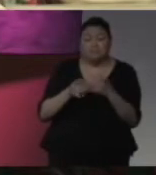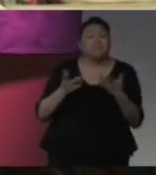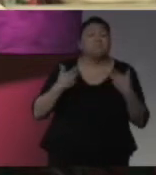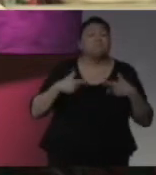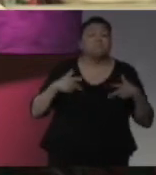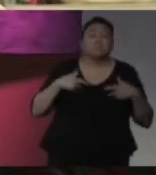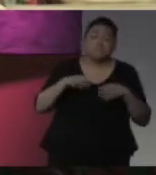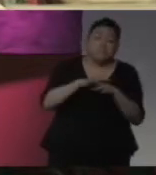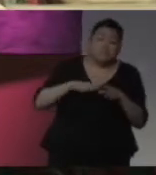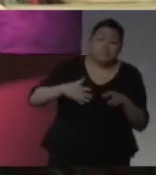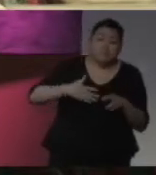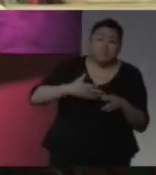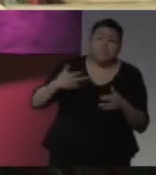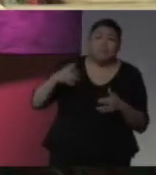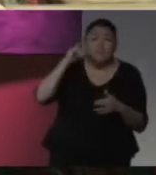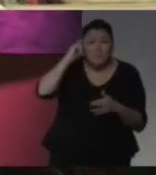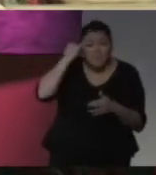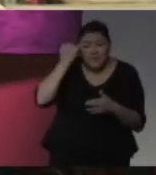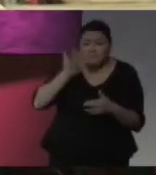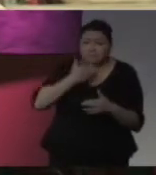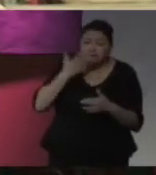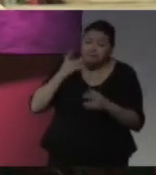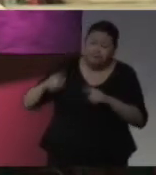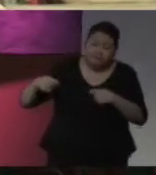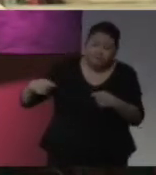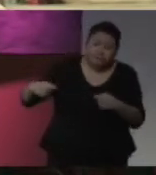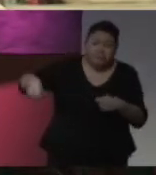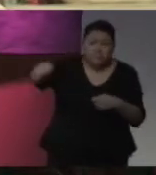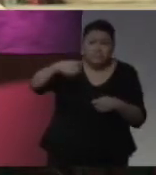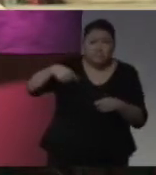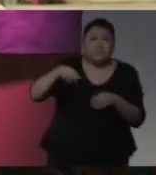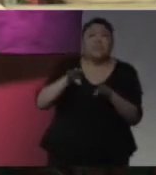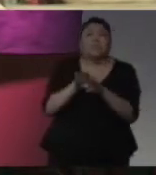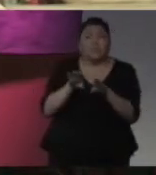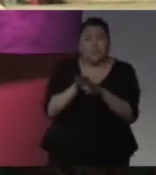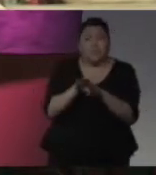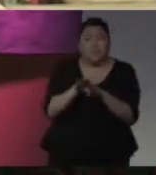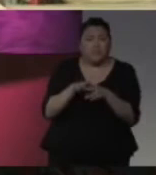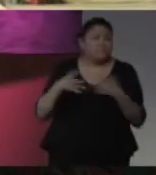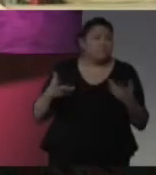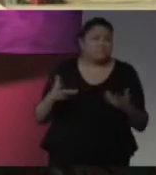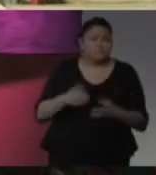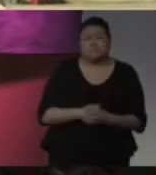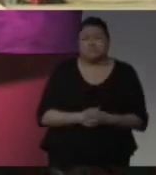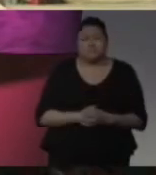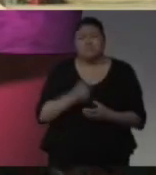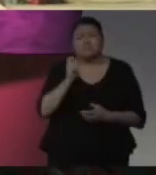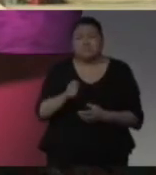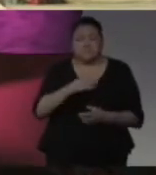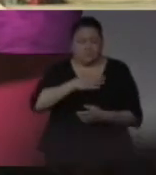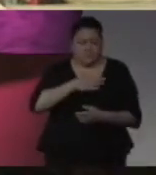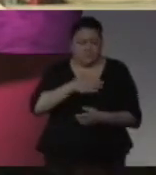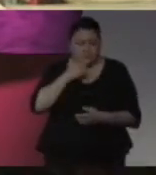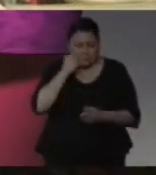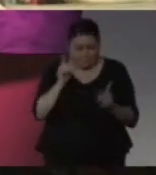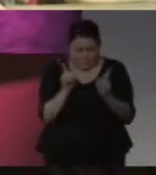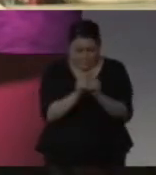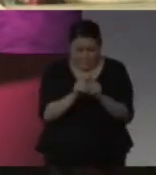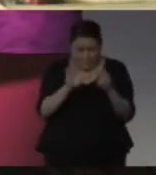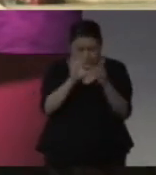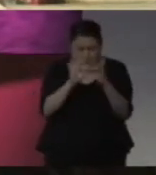prácticas de los pueblos originarios y sus mujeres hoy. O sea que voy a tratar